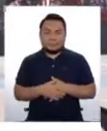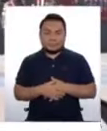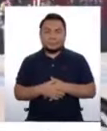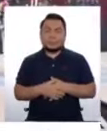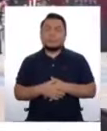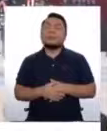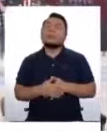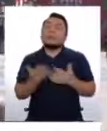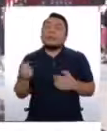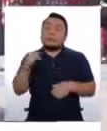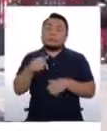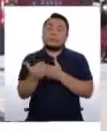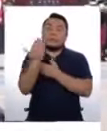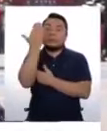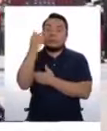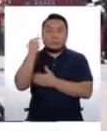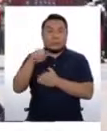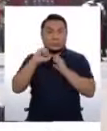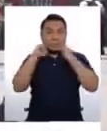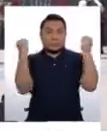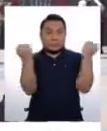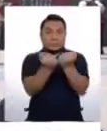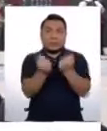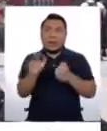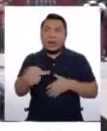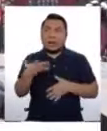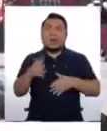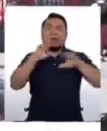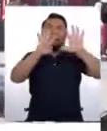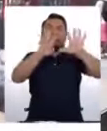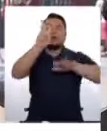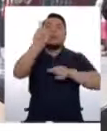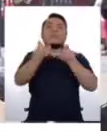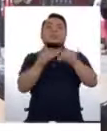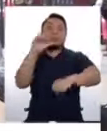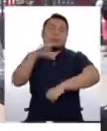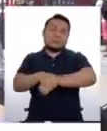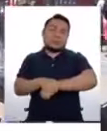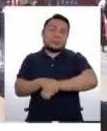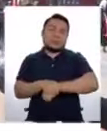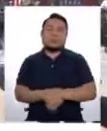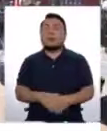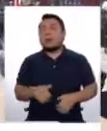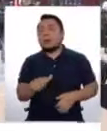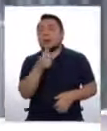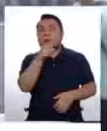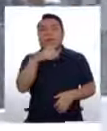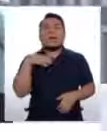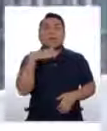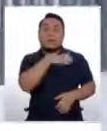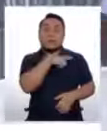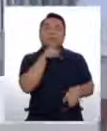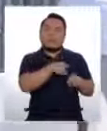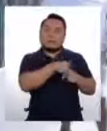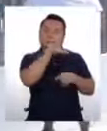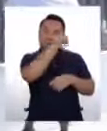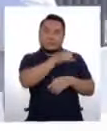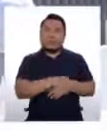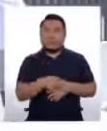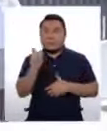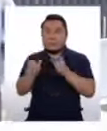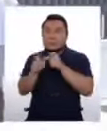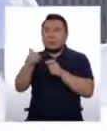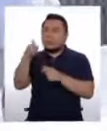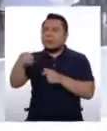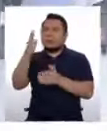Sí, esta mañana acá en el Estadio Nacional hay 92 personas detenidas y otro tanto en el Callao. Los retenidos fueron